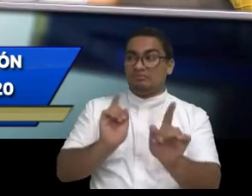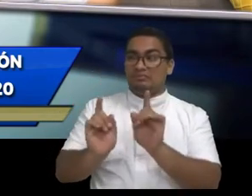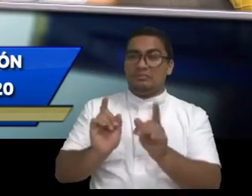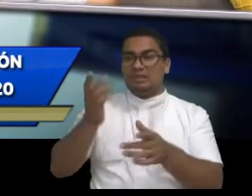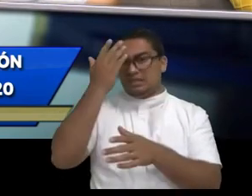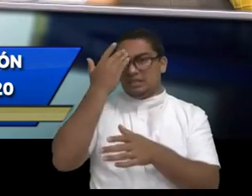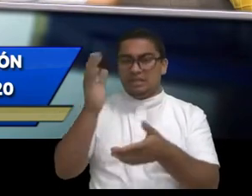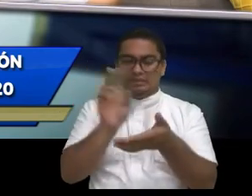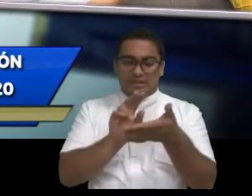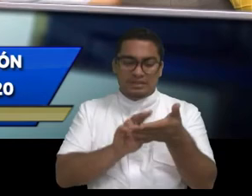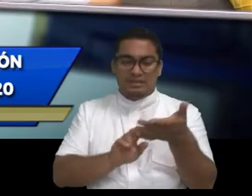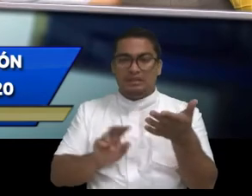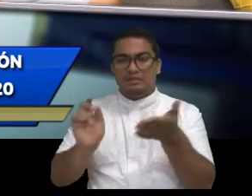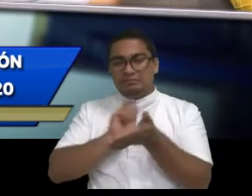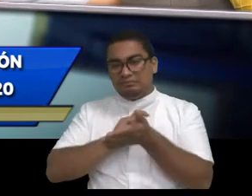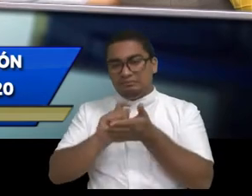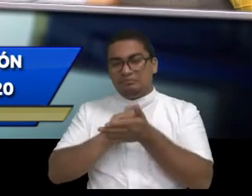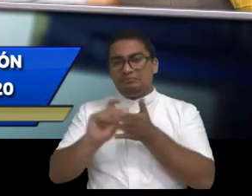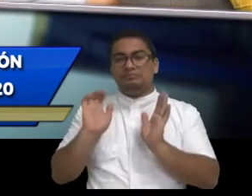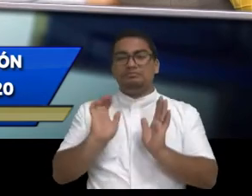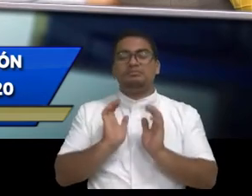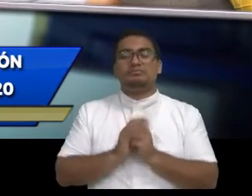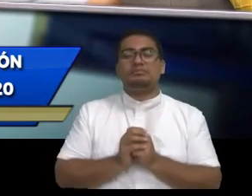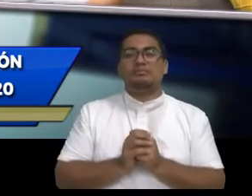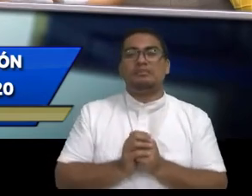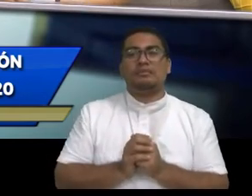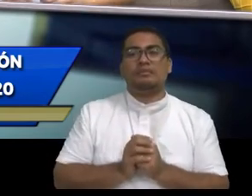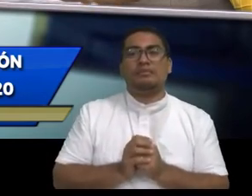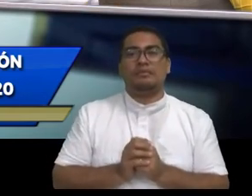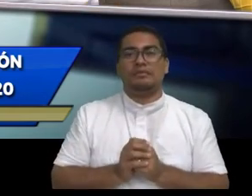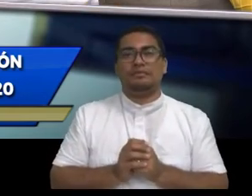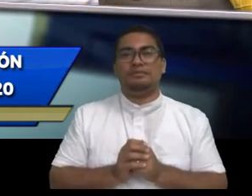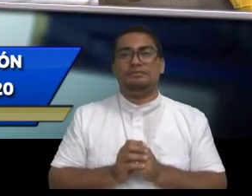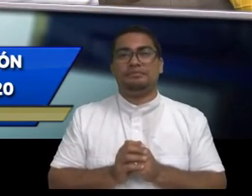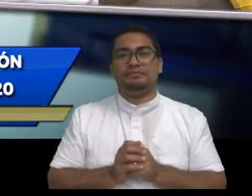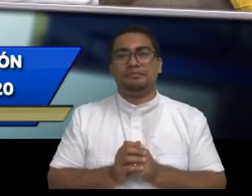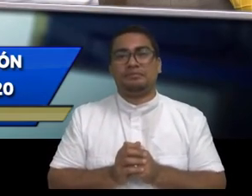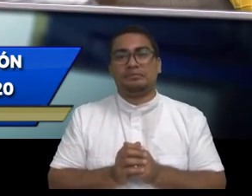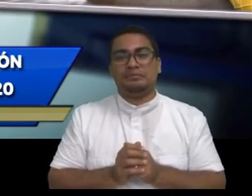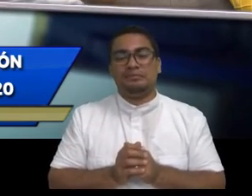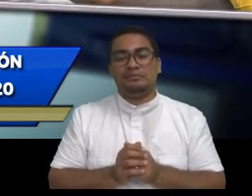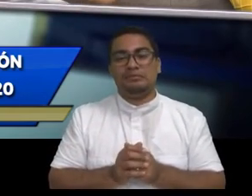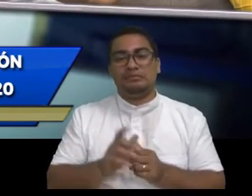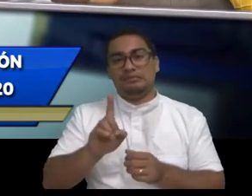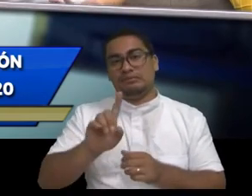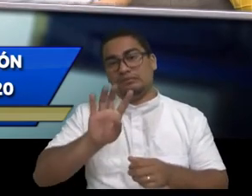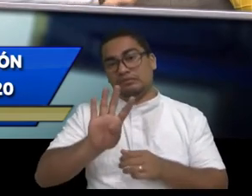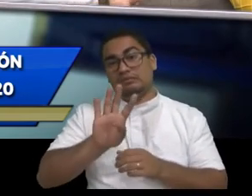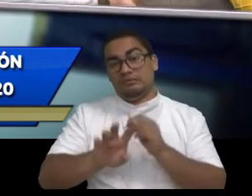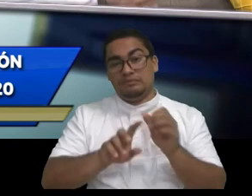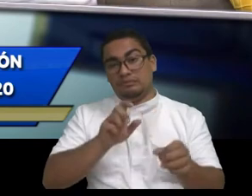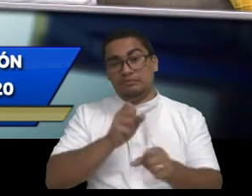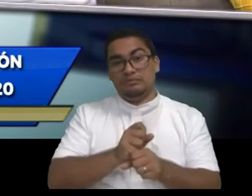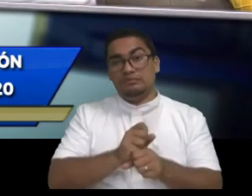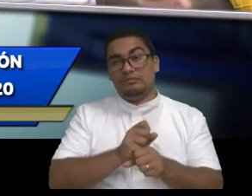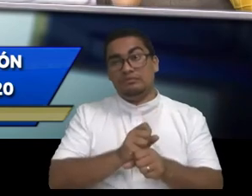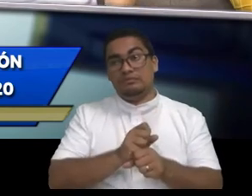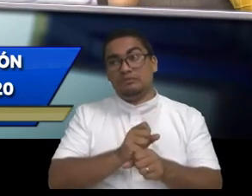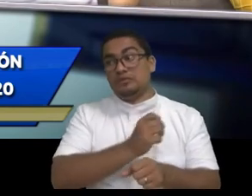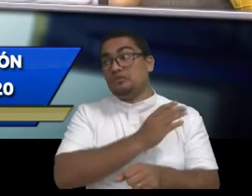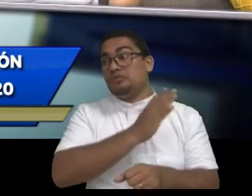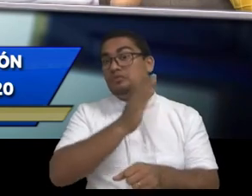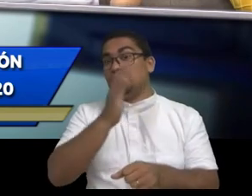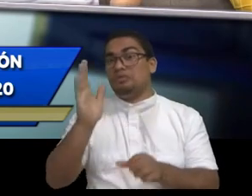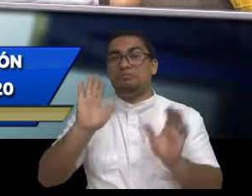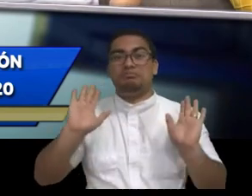dependiendo del oficio que esté desarrollando y entonces éste te imaginás pues 14 años de edad mínima la máxima no tenemos pues